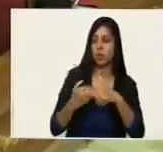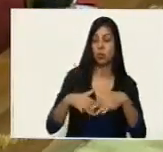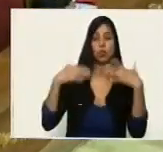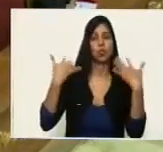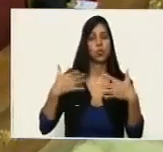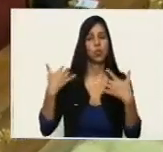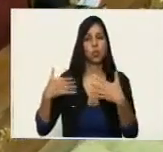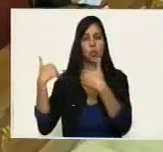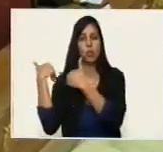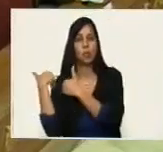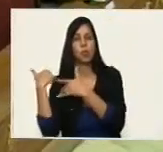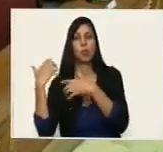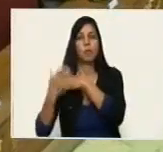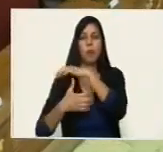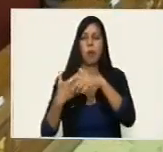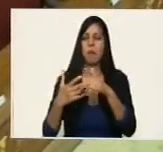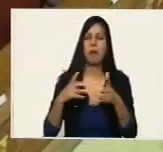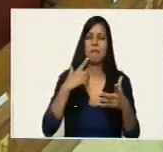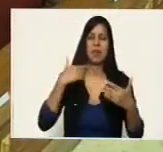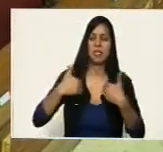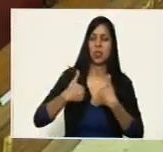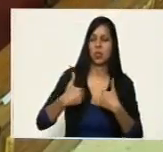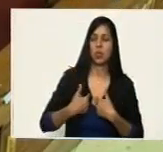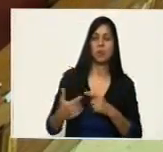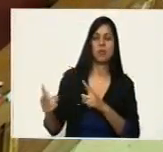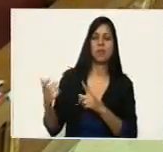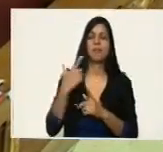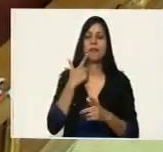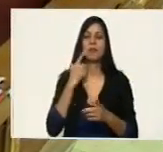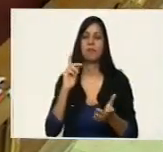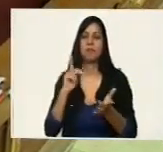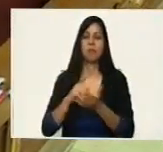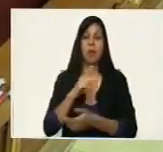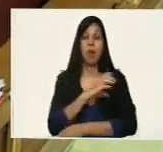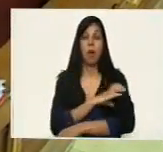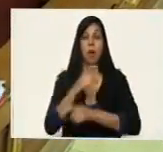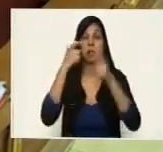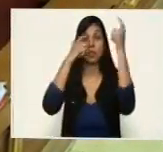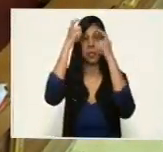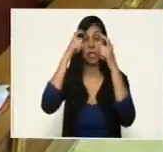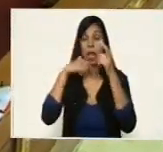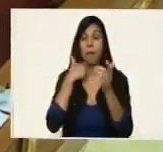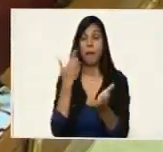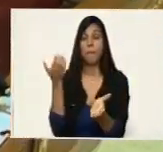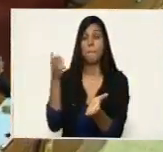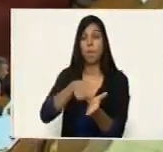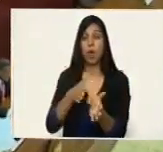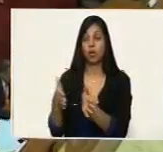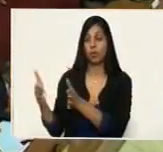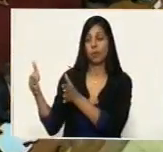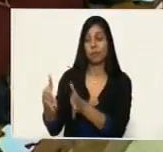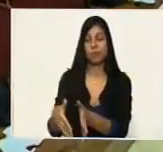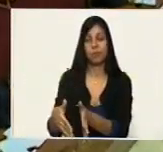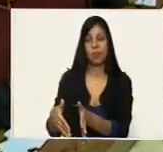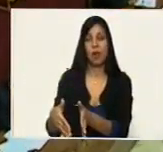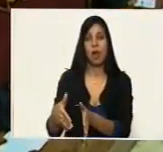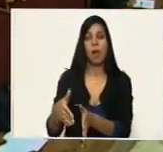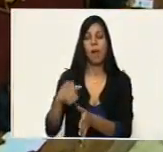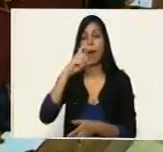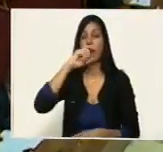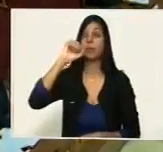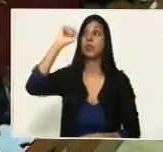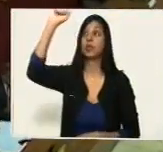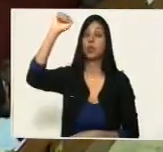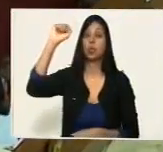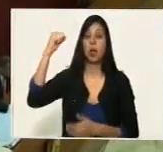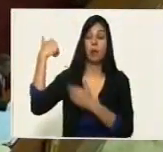peligrosas erosiones y a partir del difícil periodo de salud y posterior fallecimiento del líder de la Revolución Bolivariana, siendo Nicolás Maduro Moro quien